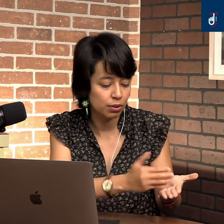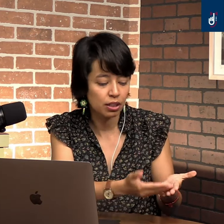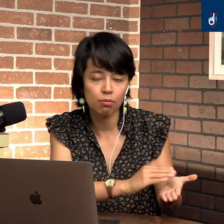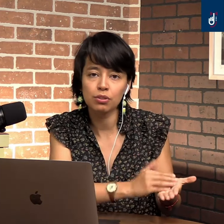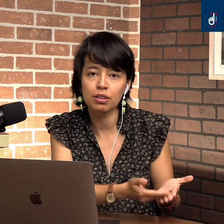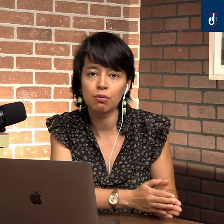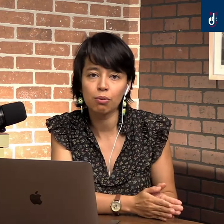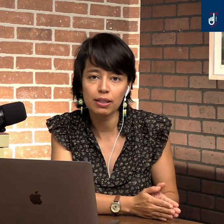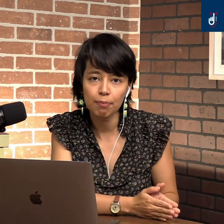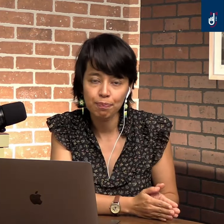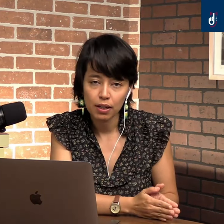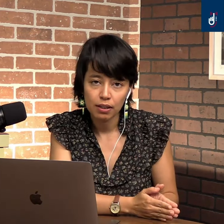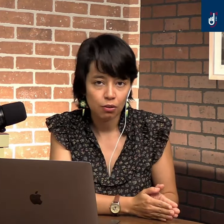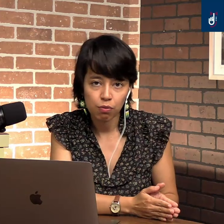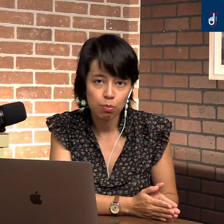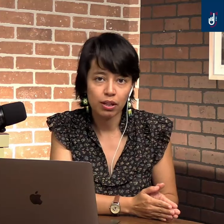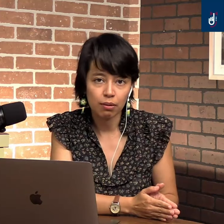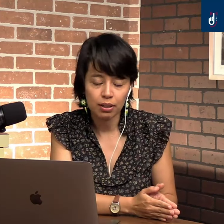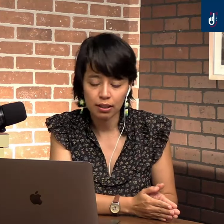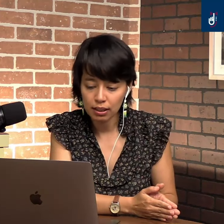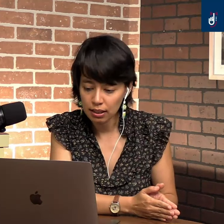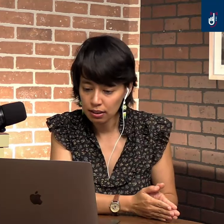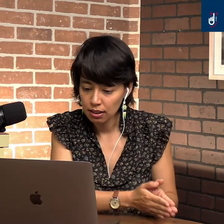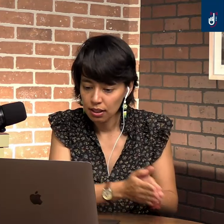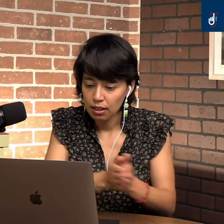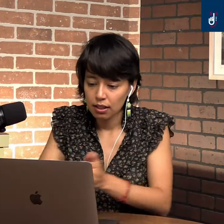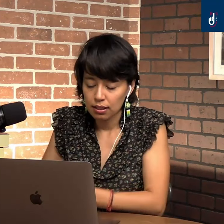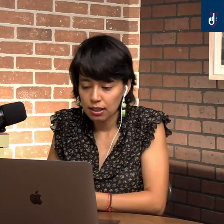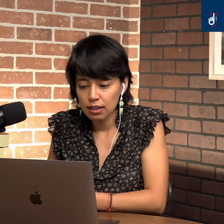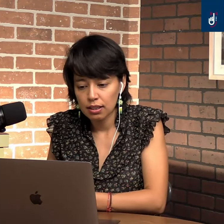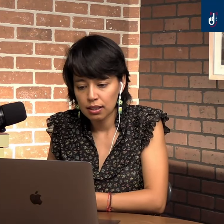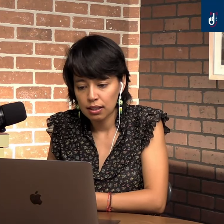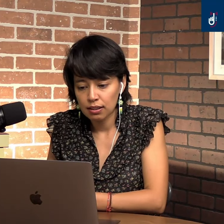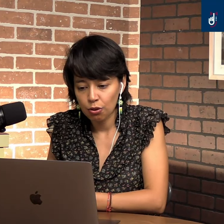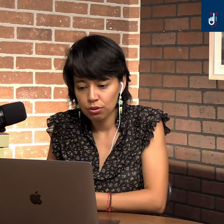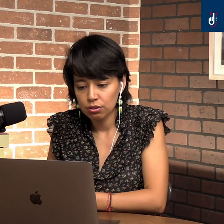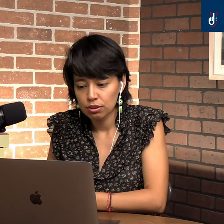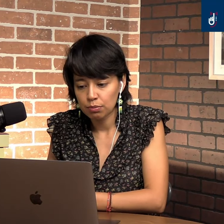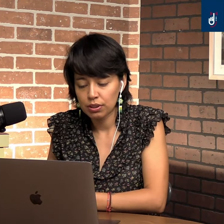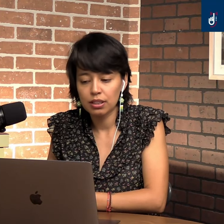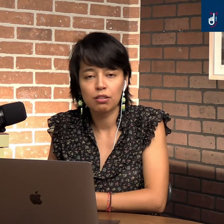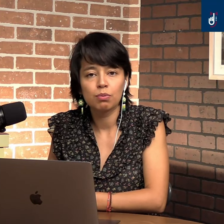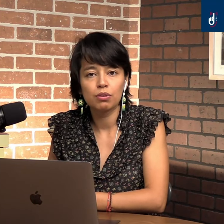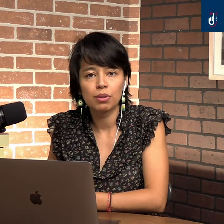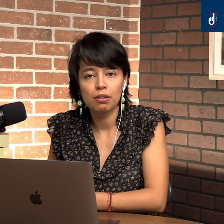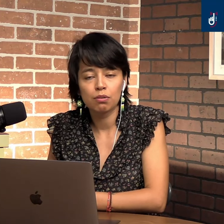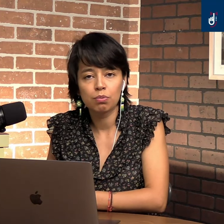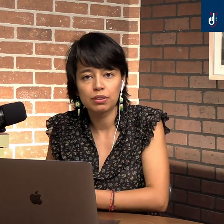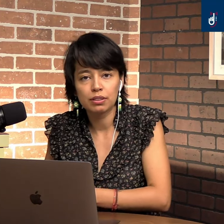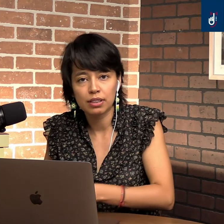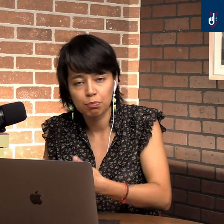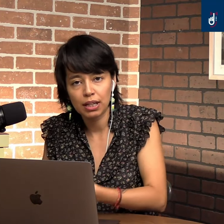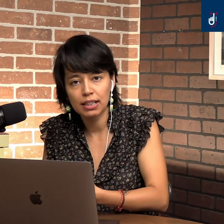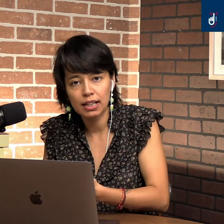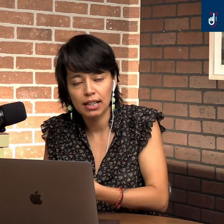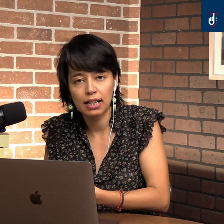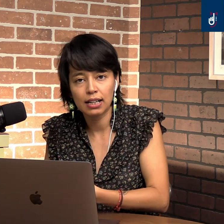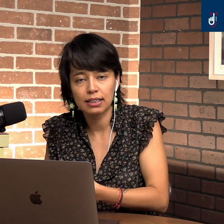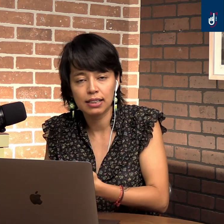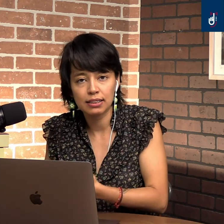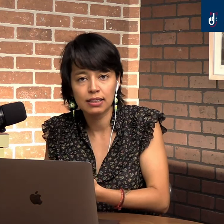les expliqué cómo se dieron cuenta. No fue por Anabel Hernández. Y dos, el presidente López Obrador pues